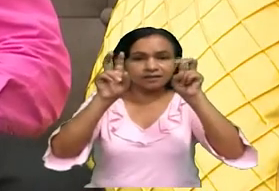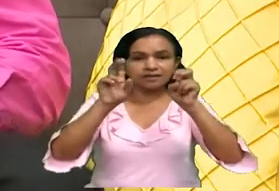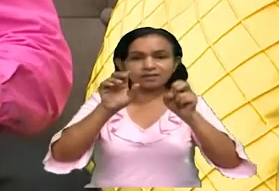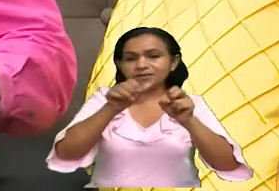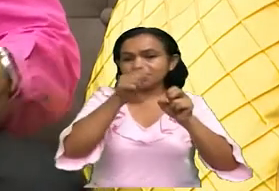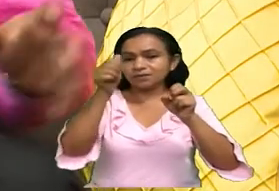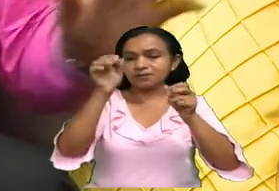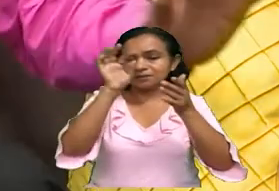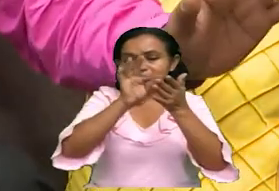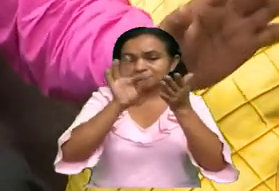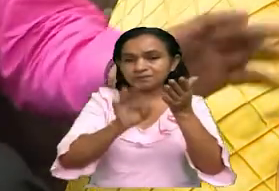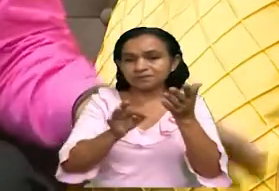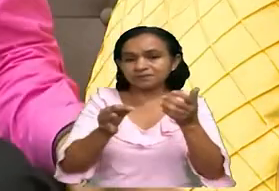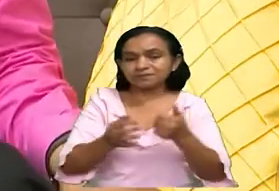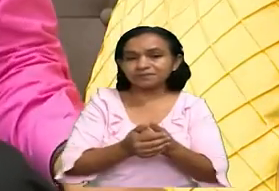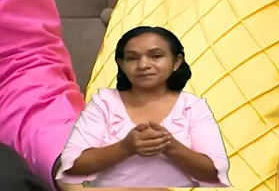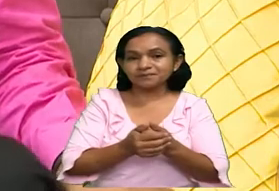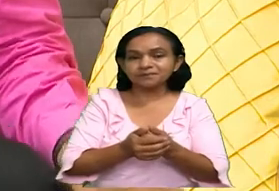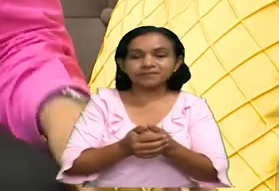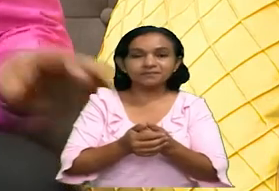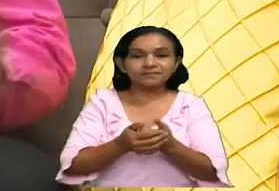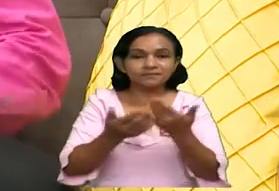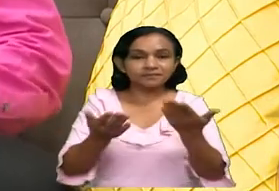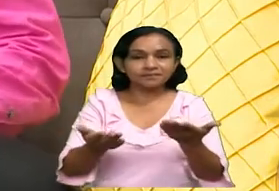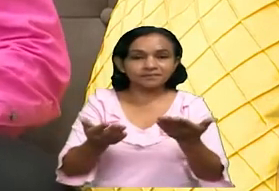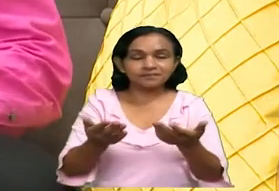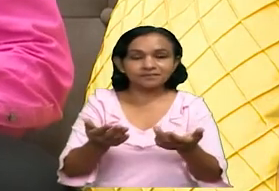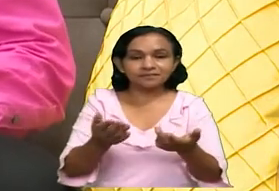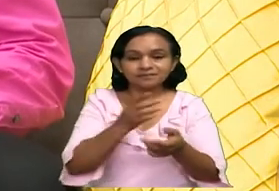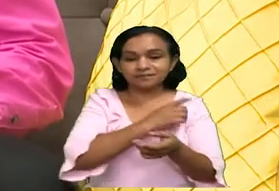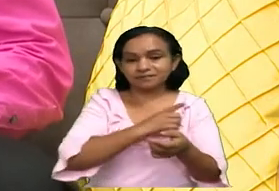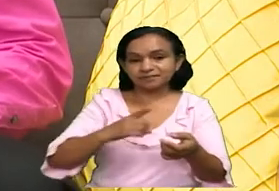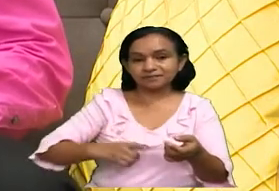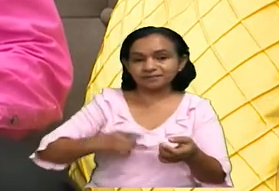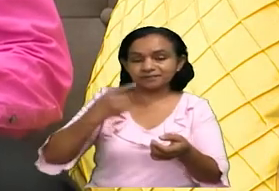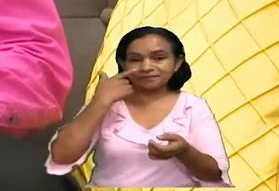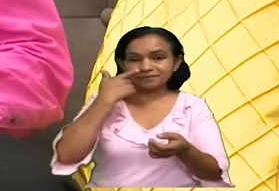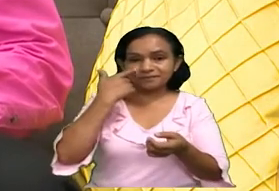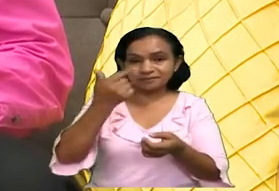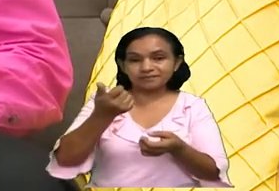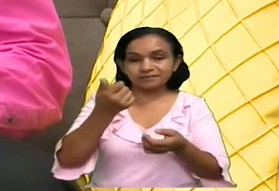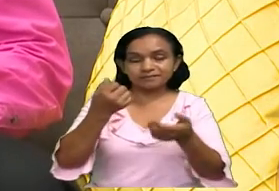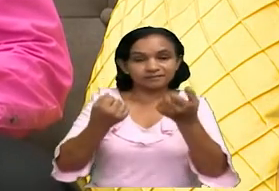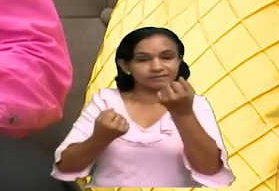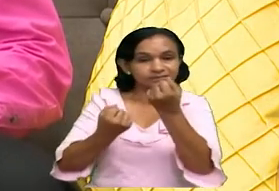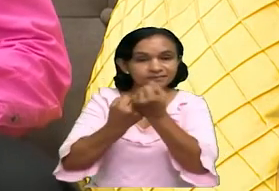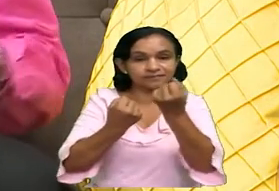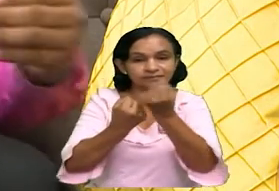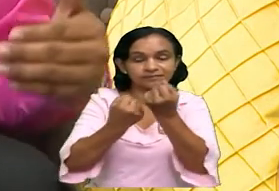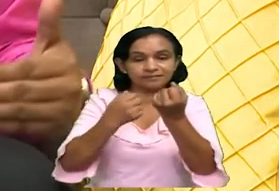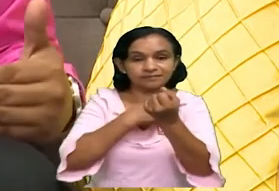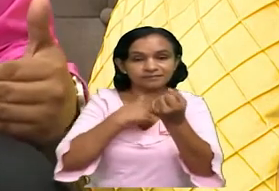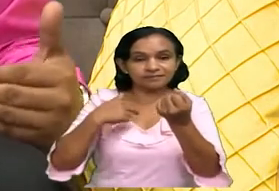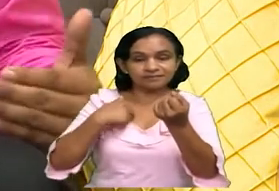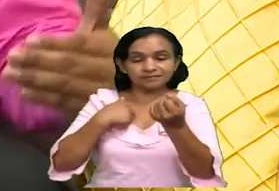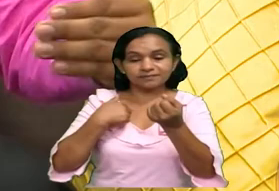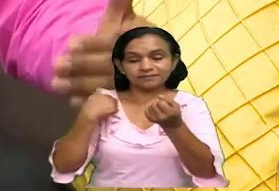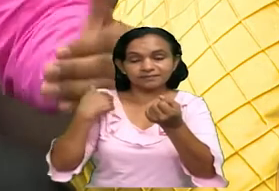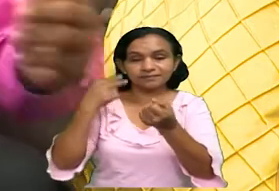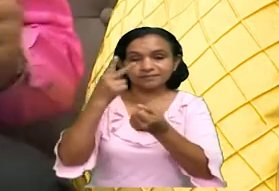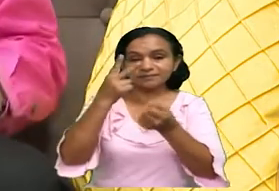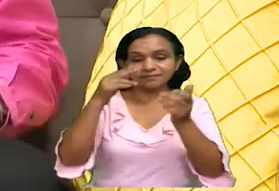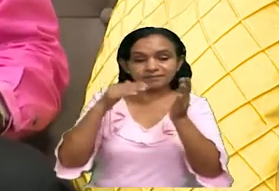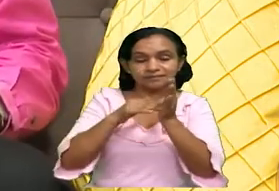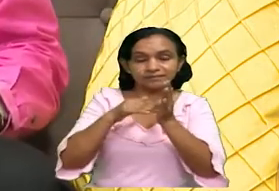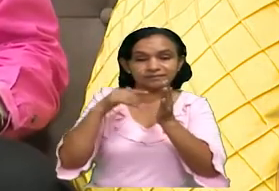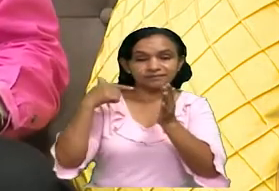otros puntos, pues, pero no es el tema. Diputado, conocer un poquito también ese apoyo que han recibido desde el año 2007,